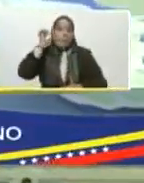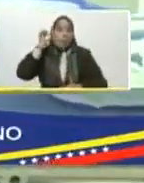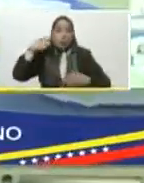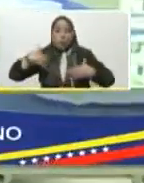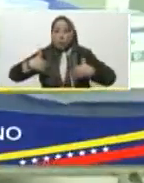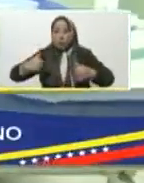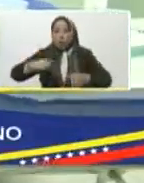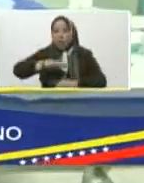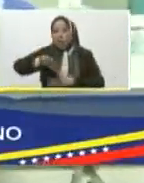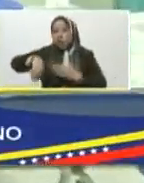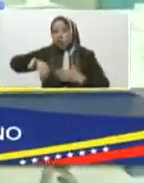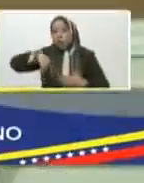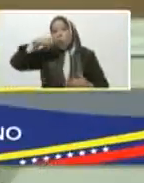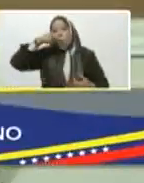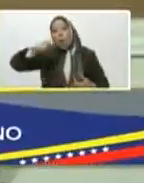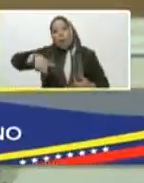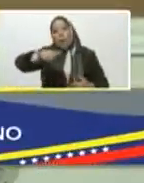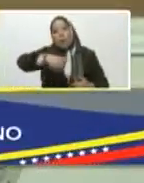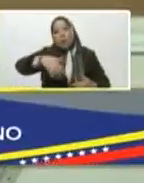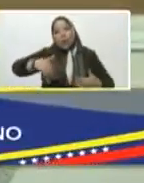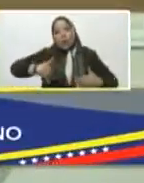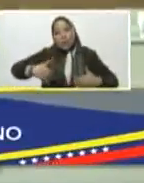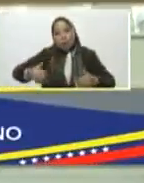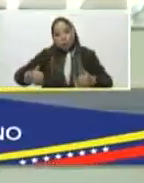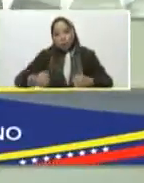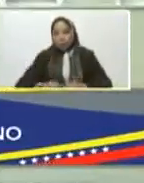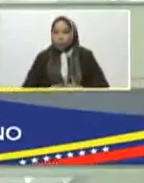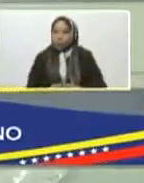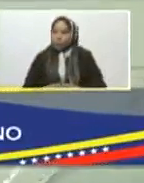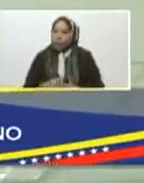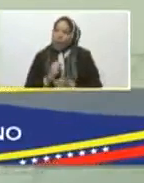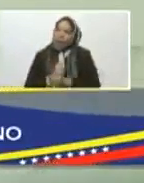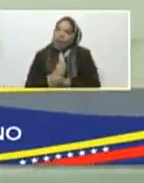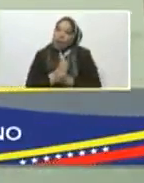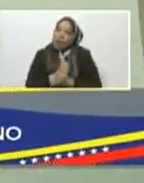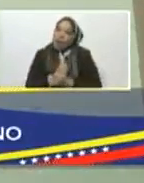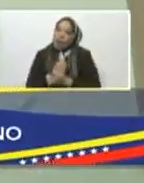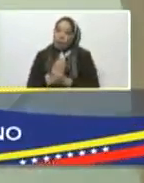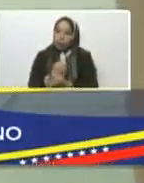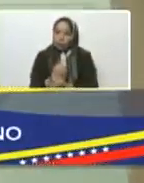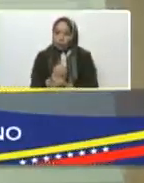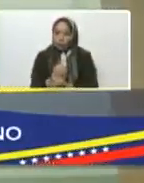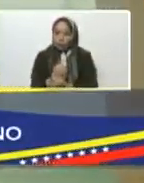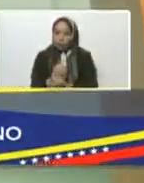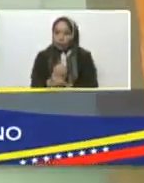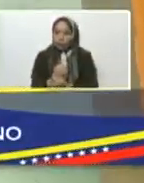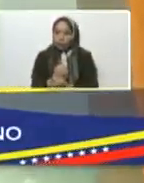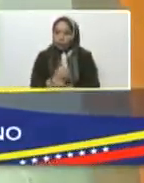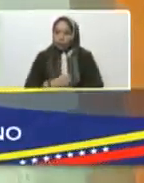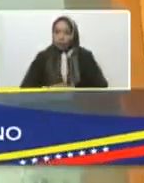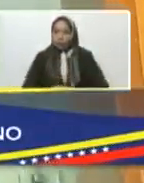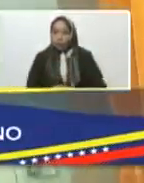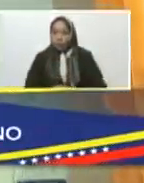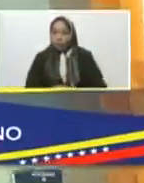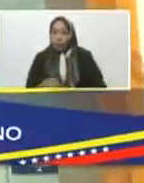de salud por su profesión. El amor, el amor. Bonito este afiche, ¿ah,